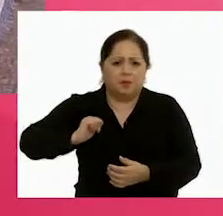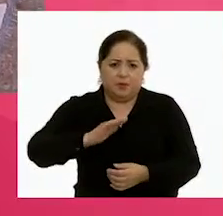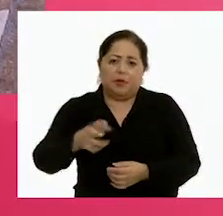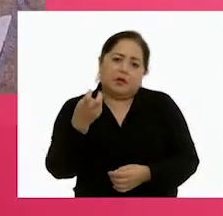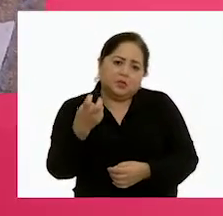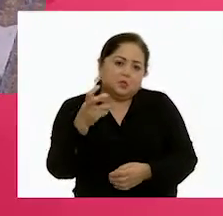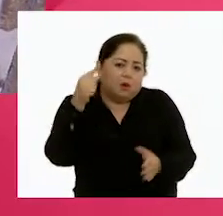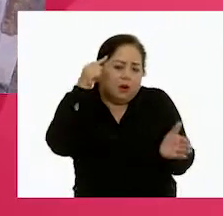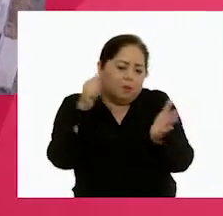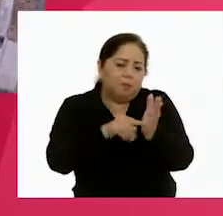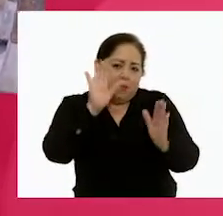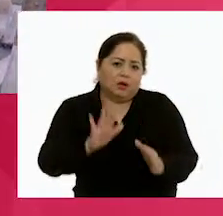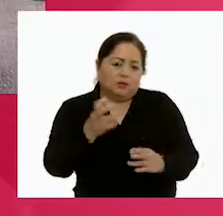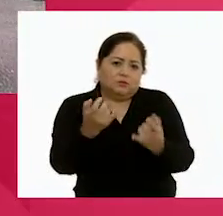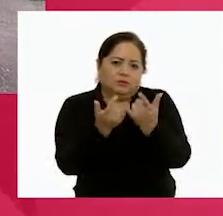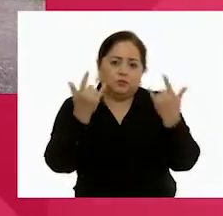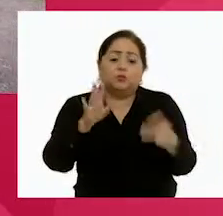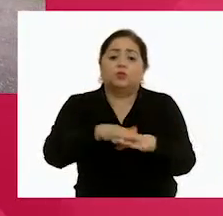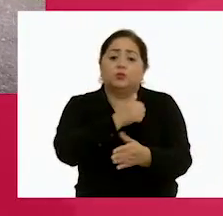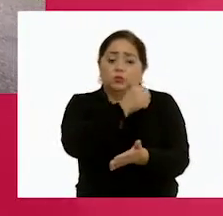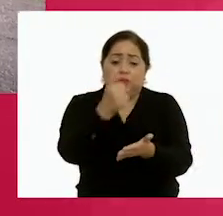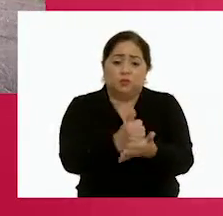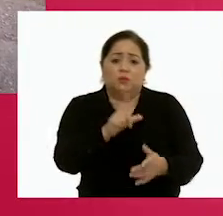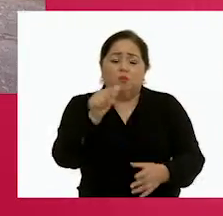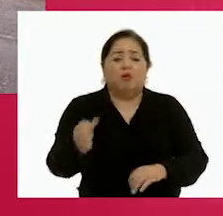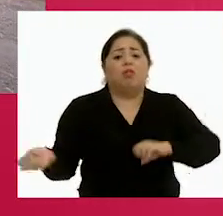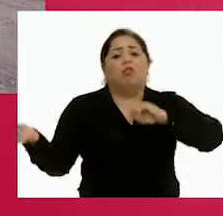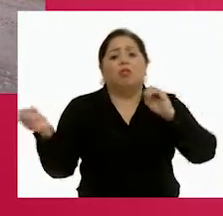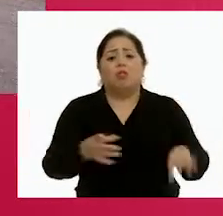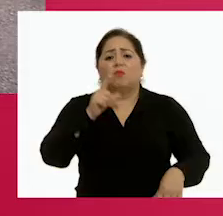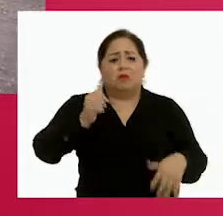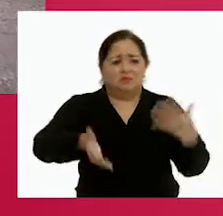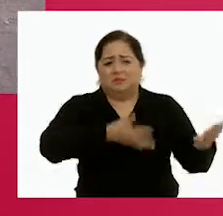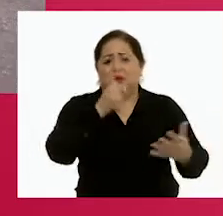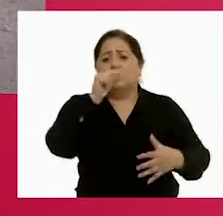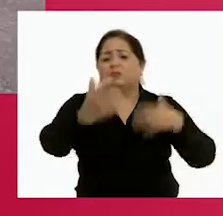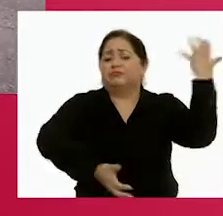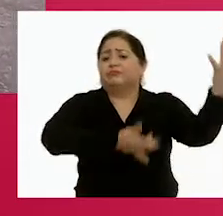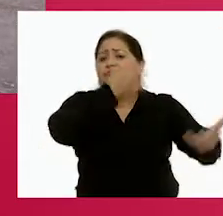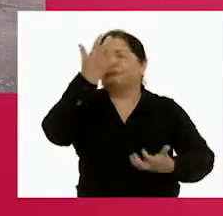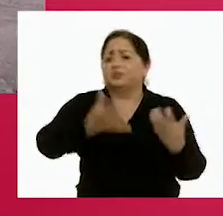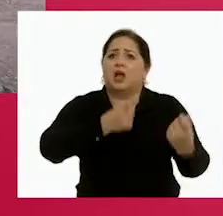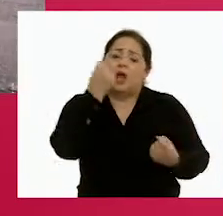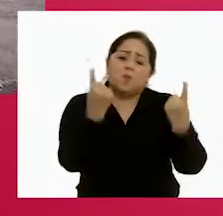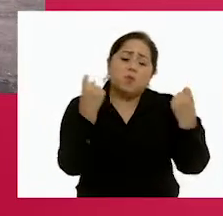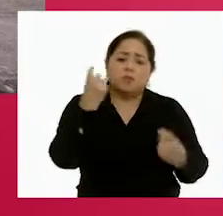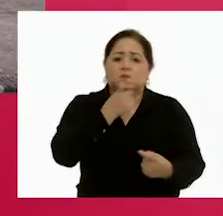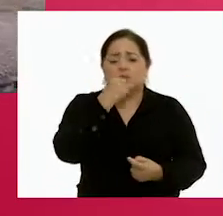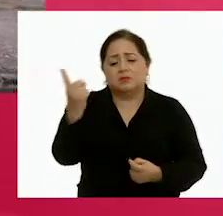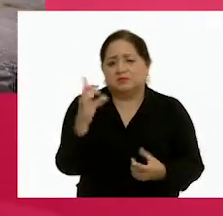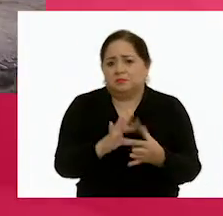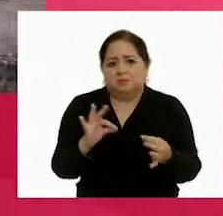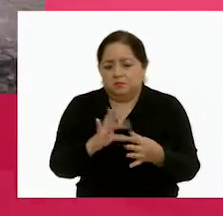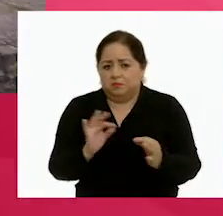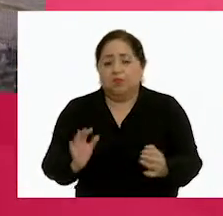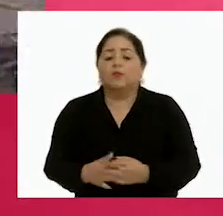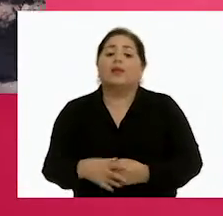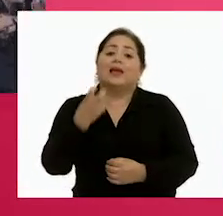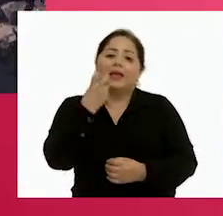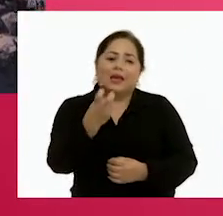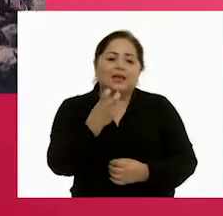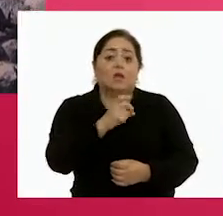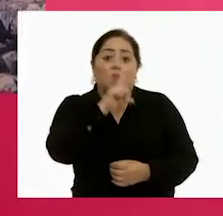menos eso es lo que se propone, ¿no? Porque esta ciudad, después de su abandono, fue saqueada e incendiada, al menos así dicen también las fuentes. Entonces, de